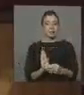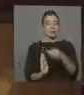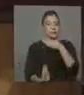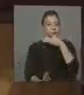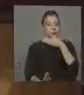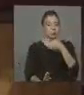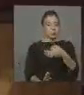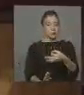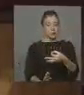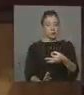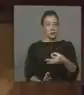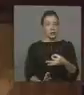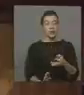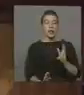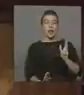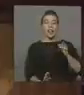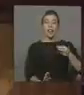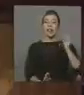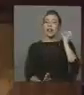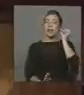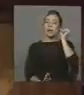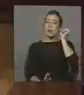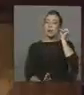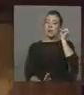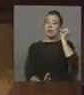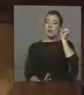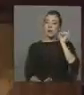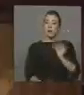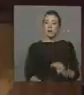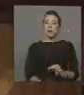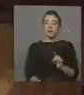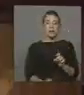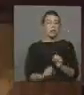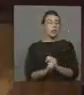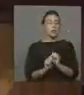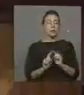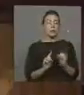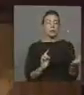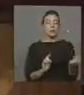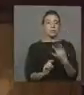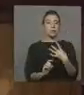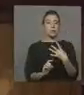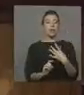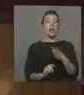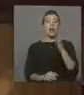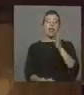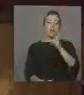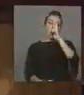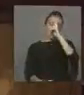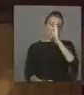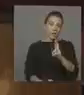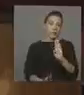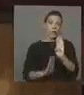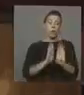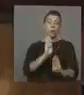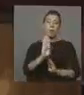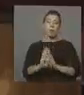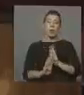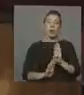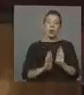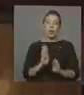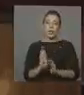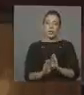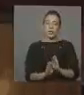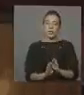señala a la dignidad de las mujeres como atributo inviolable y el deber de respeto y protección, por